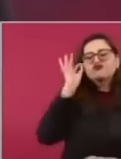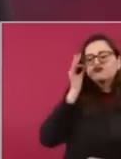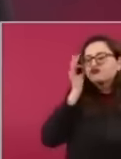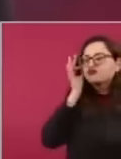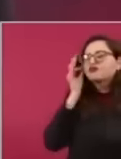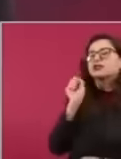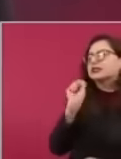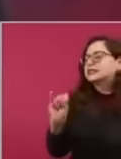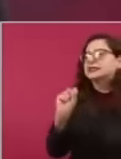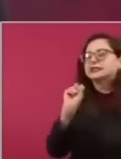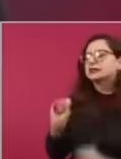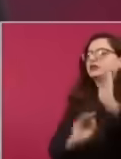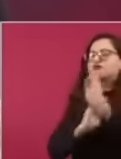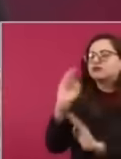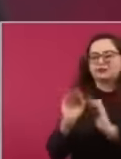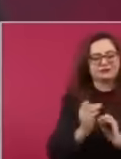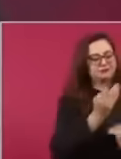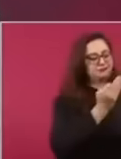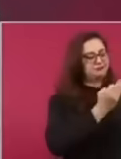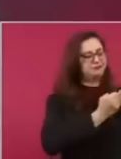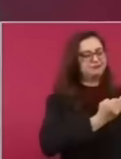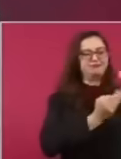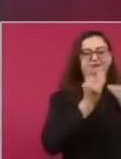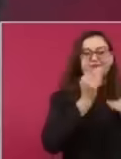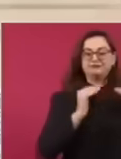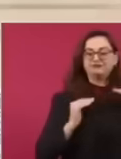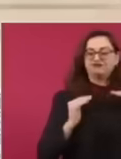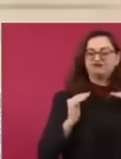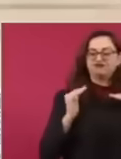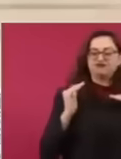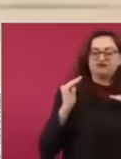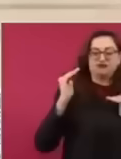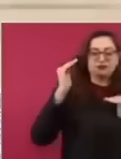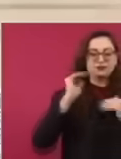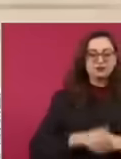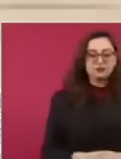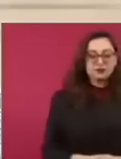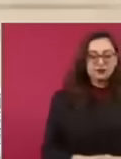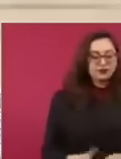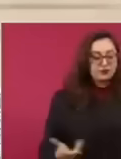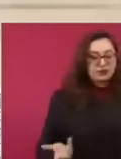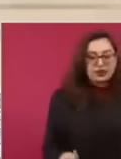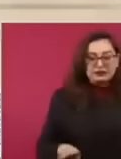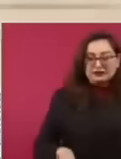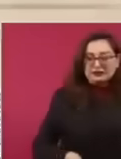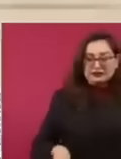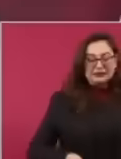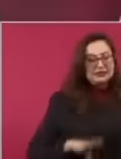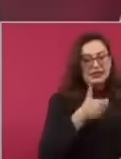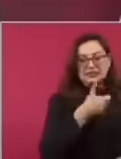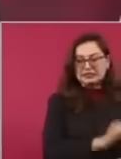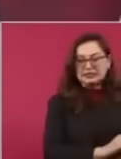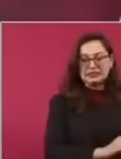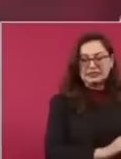sí señor, y todo eso, ¿no? Porque pues se meten hasta adentro y hacen,